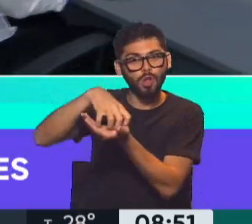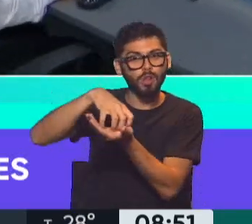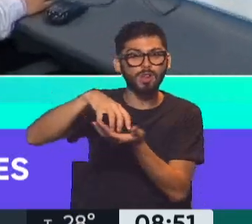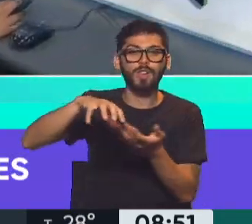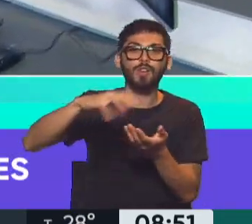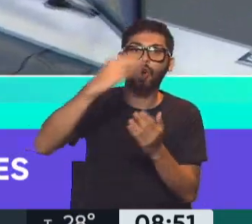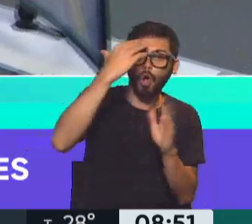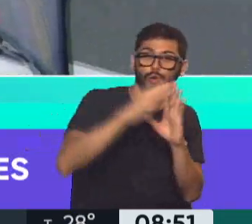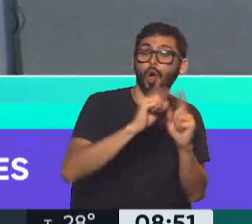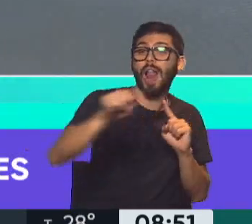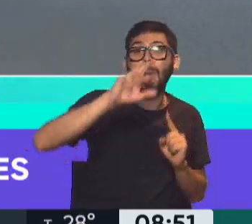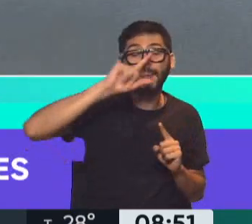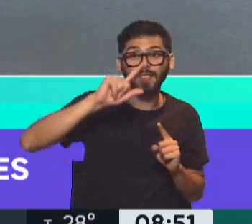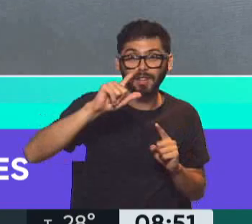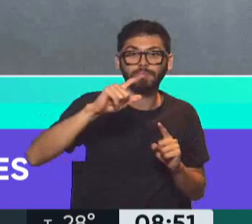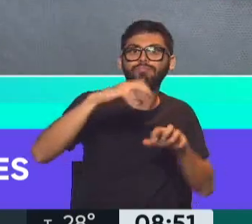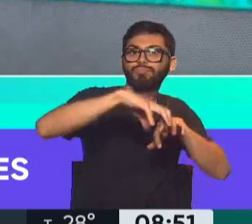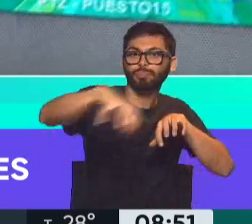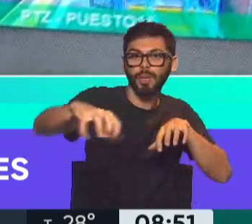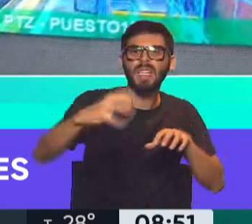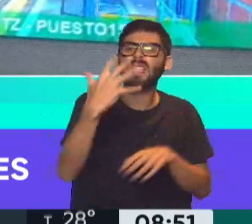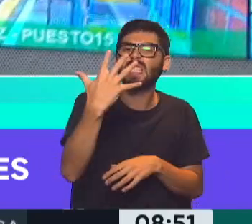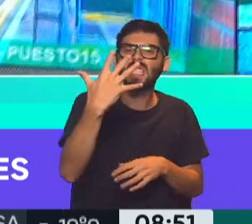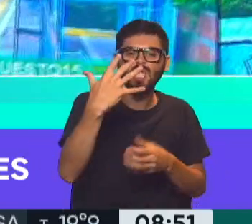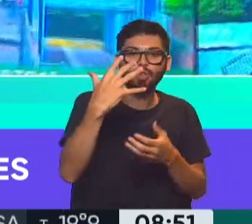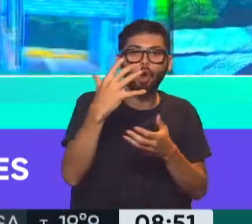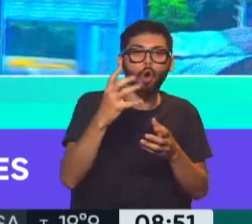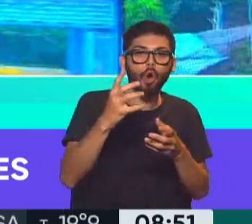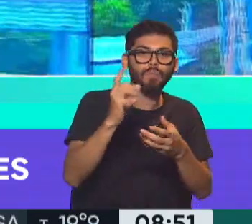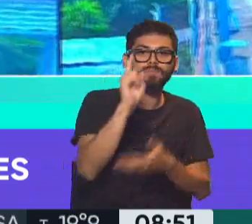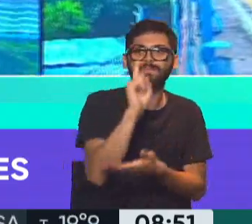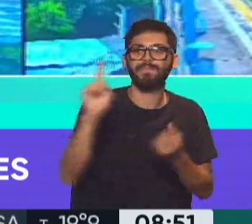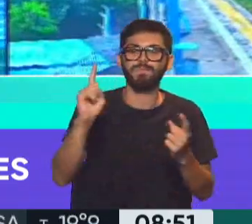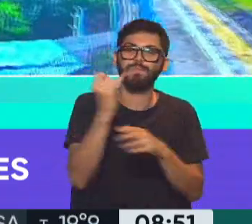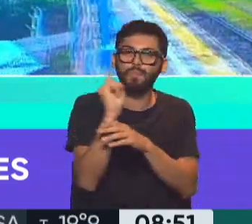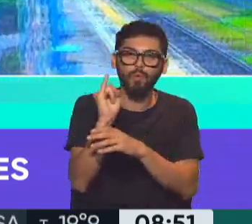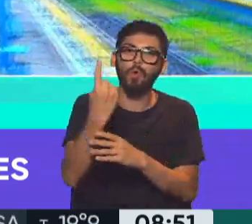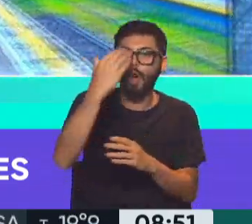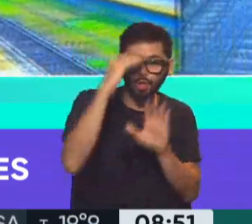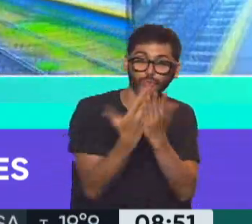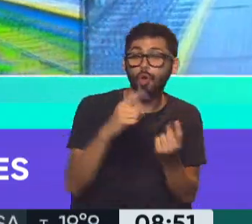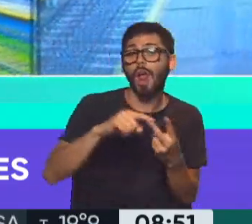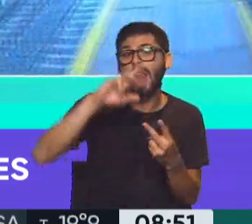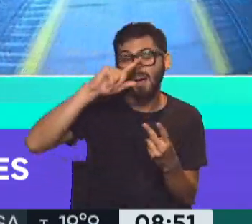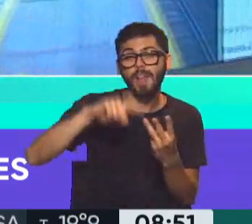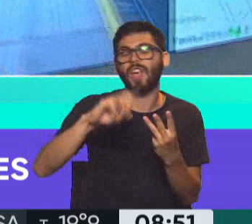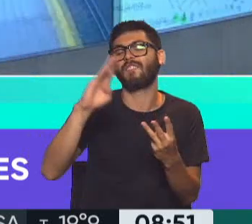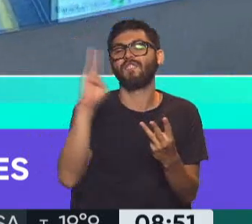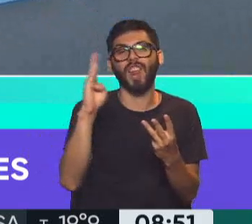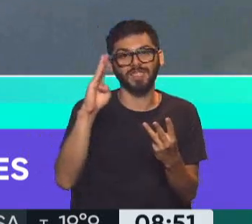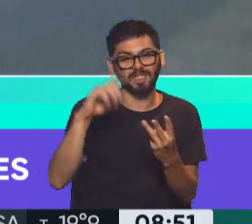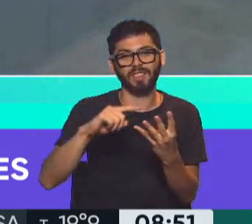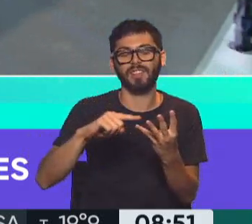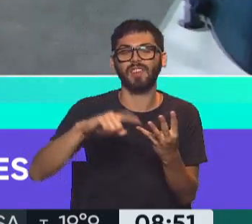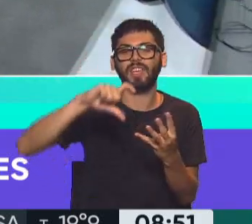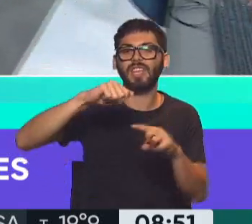plata cinco torres de seguridad al pablo silvia una constitución otra es la plata otra en berazategui en